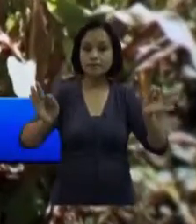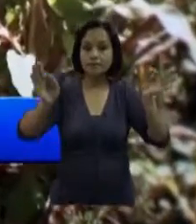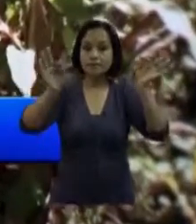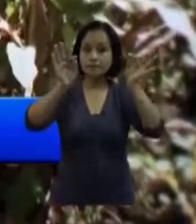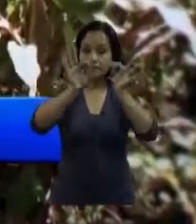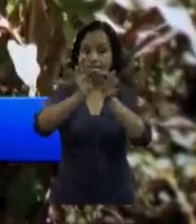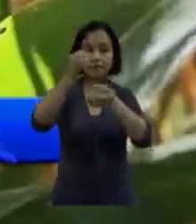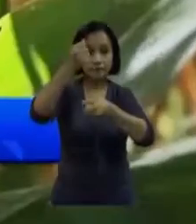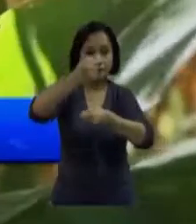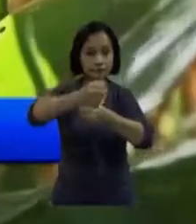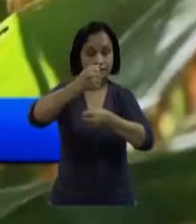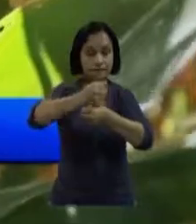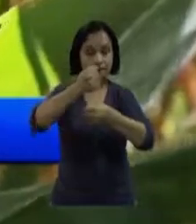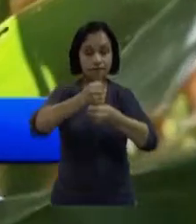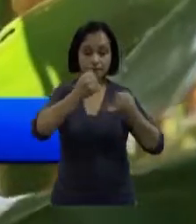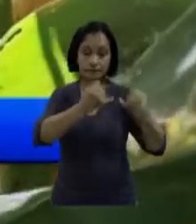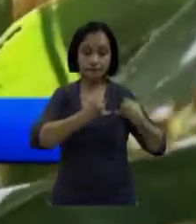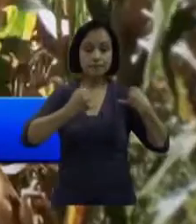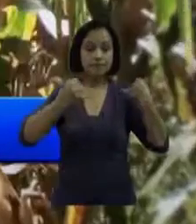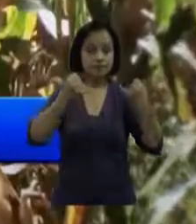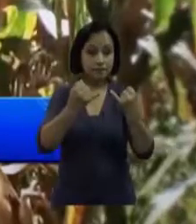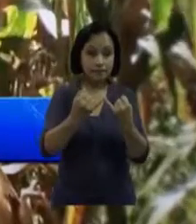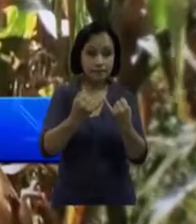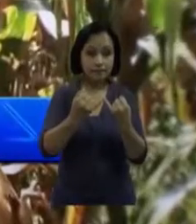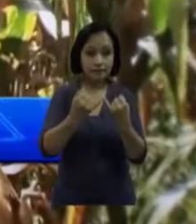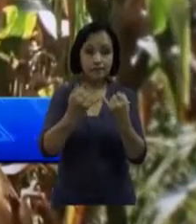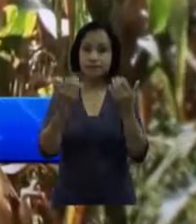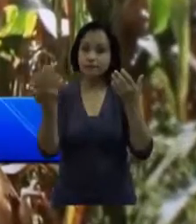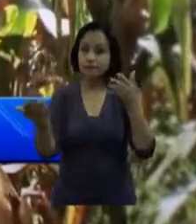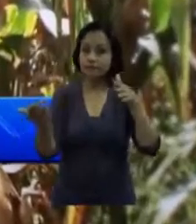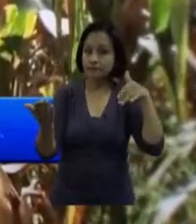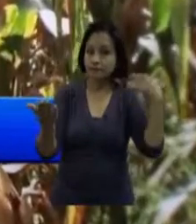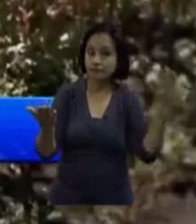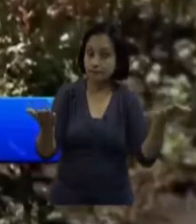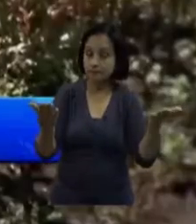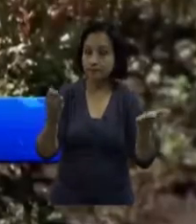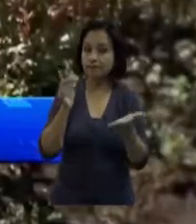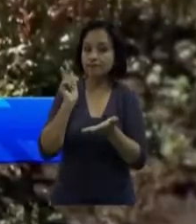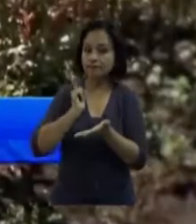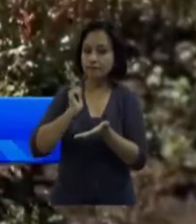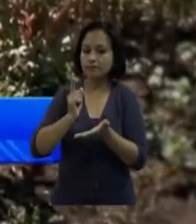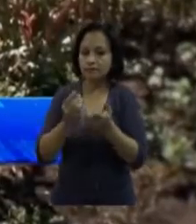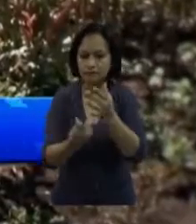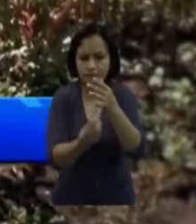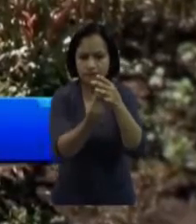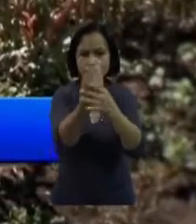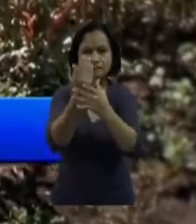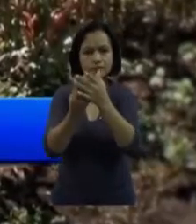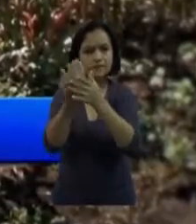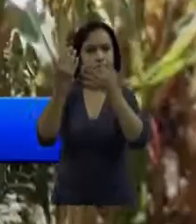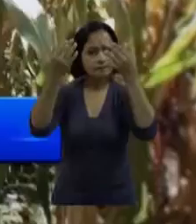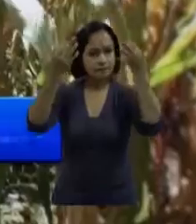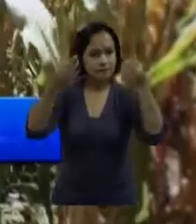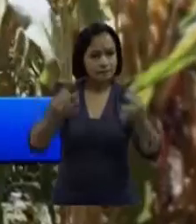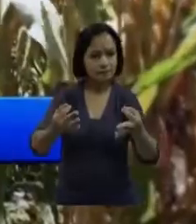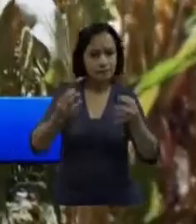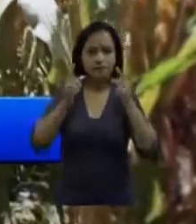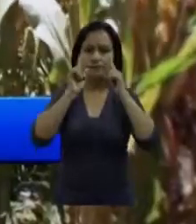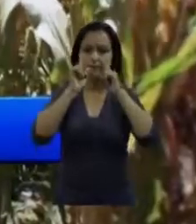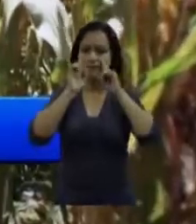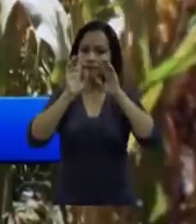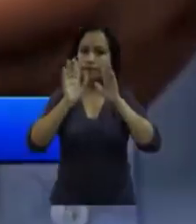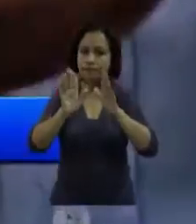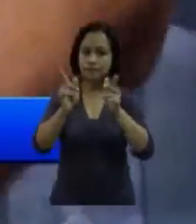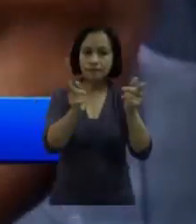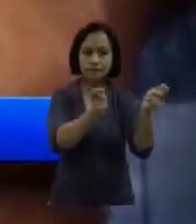Nuestra principal tarea como institución es garantizar producción, pero